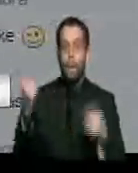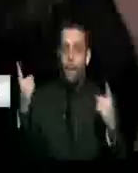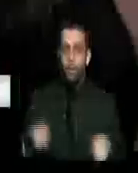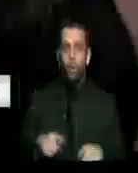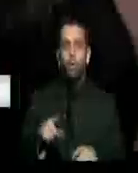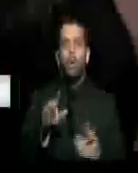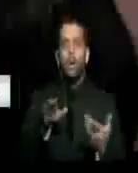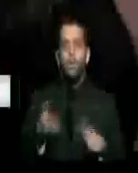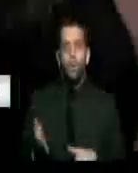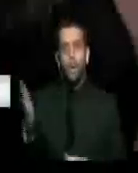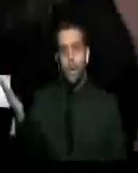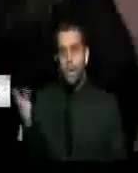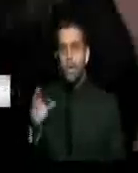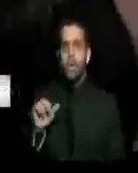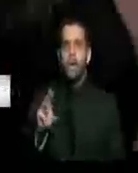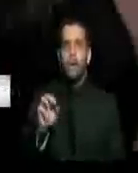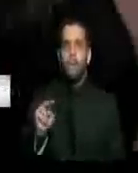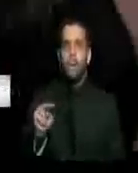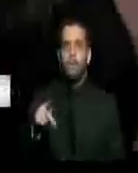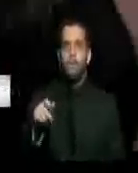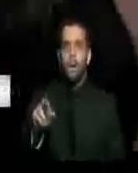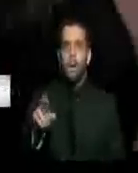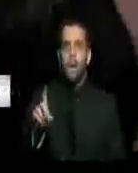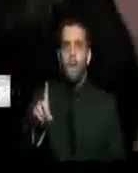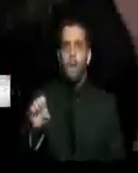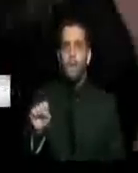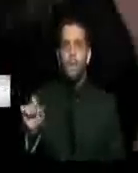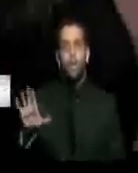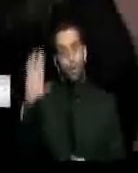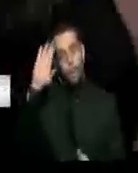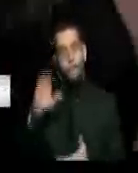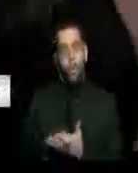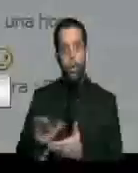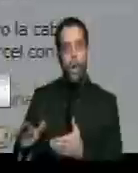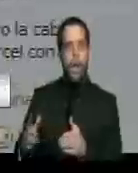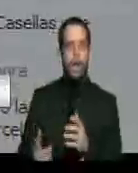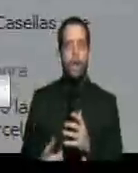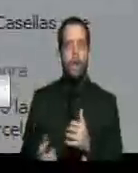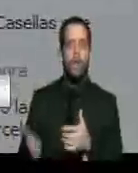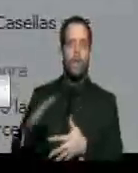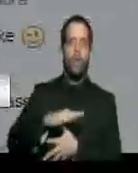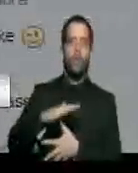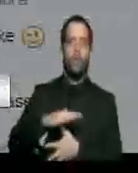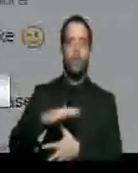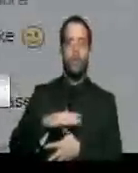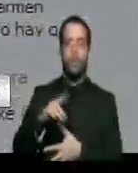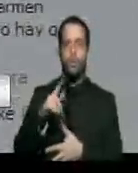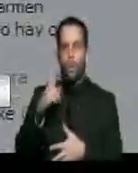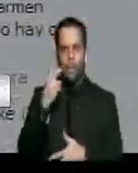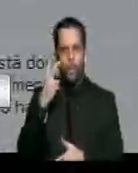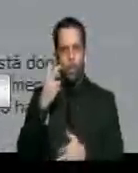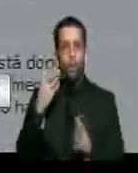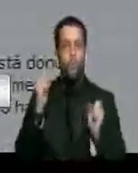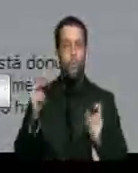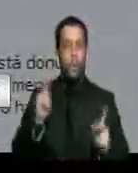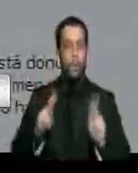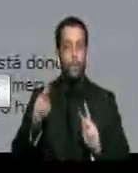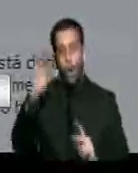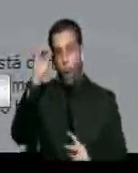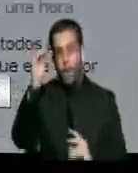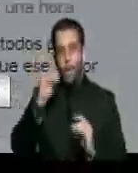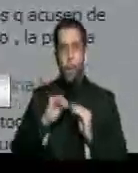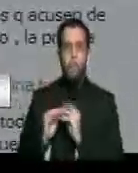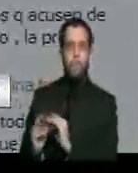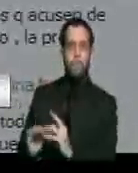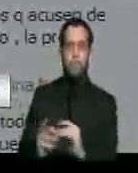paredes y que su esposo Pablo casellas era el principal sospechoso del asesinato Se generó una gran ola de opiniones entre los